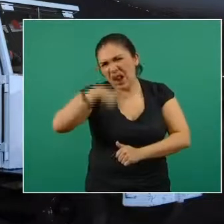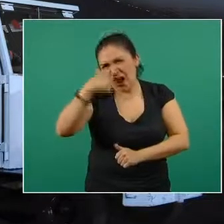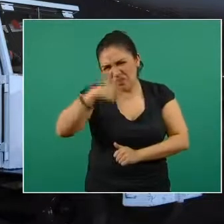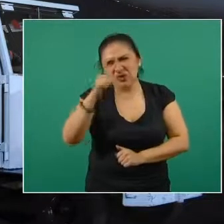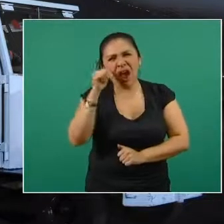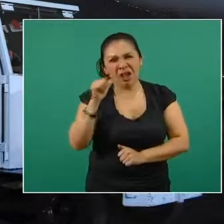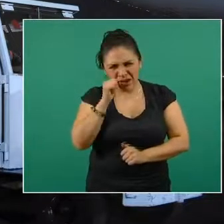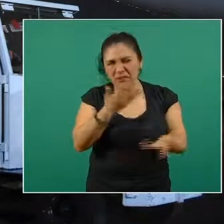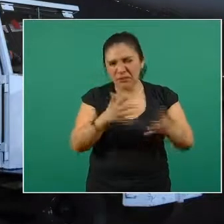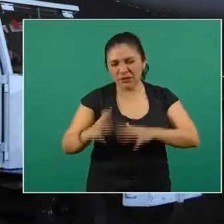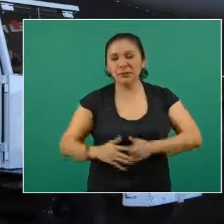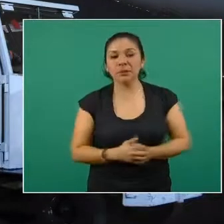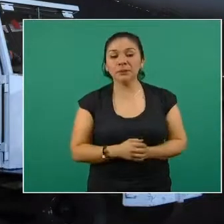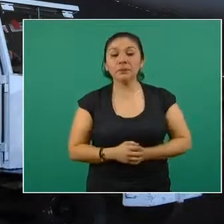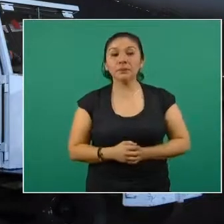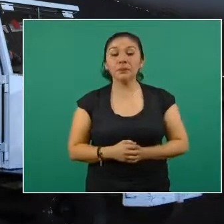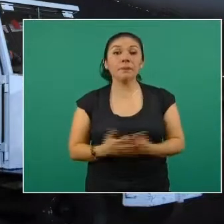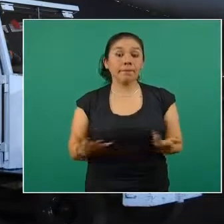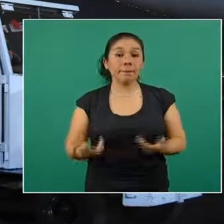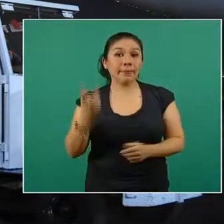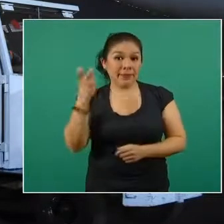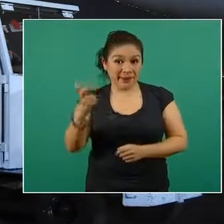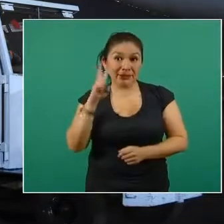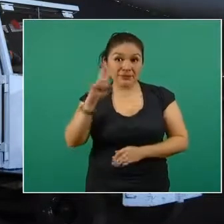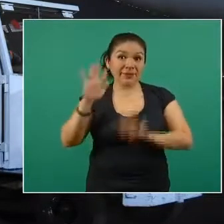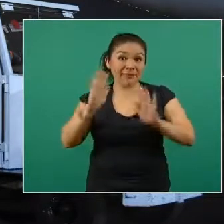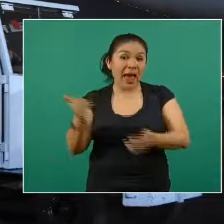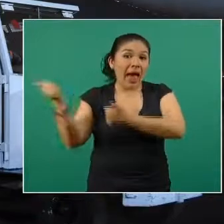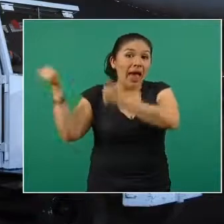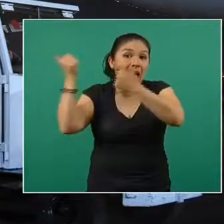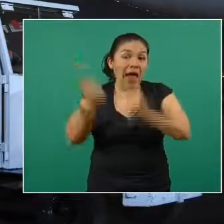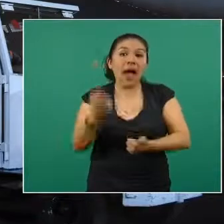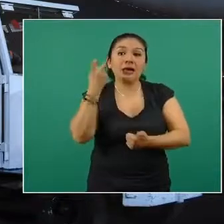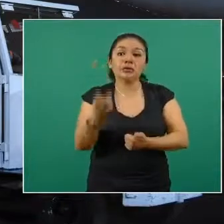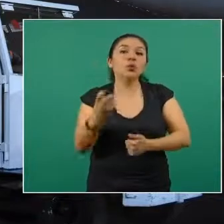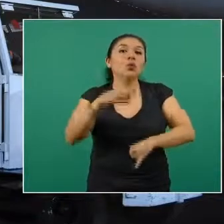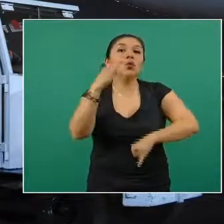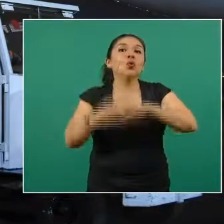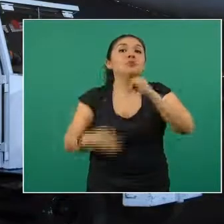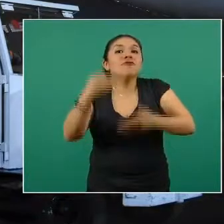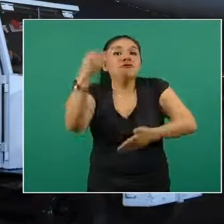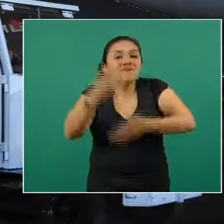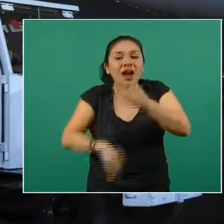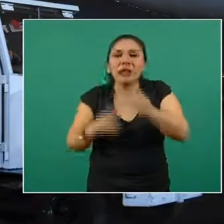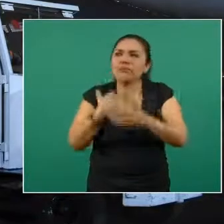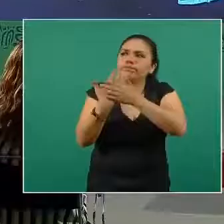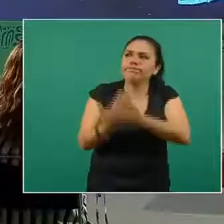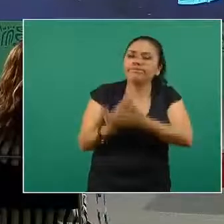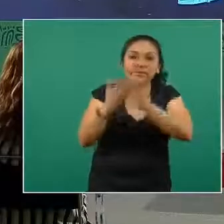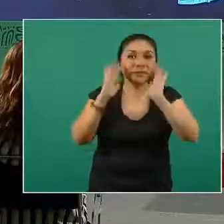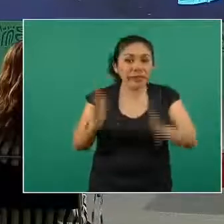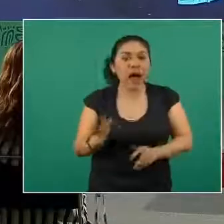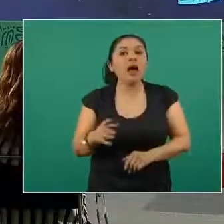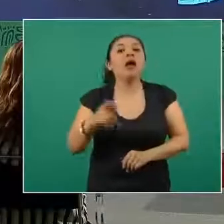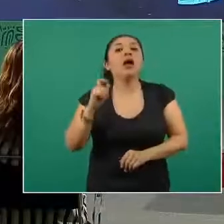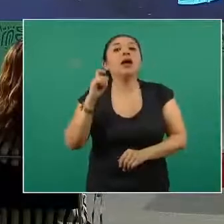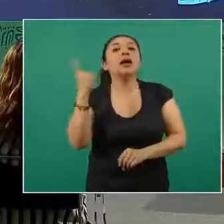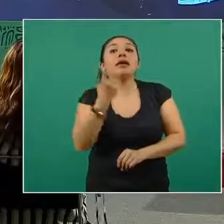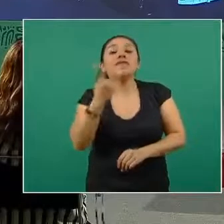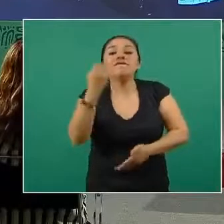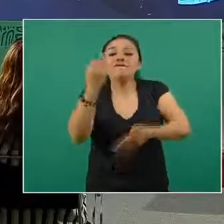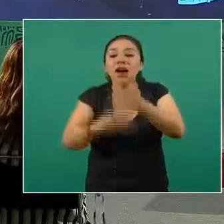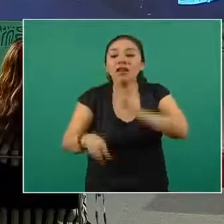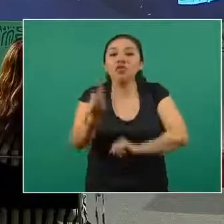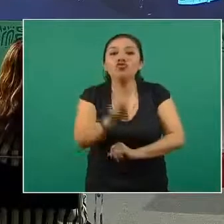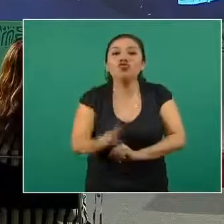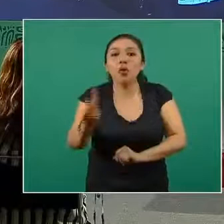de ayer por la noche. Y ahí están, era el último embarque que nos quedaba pendiente, excepto el del domingo,